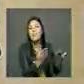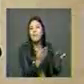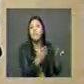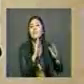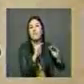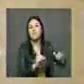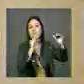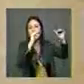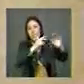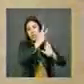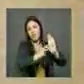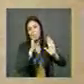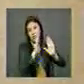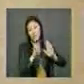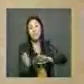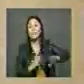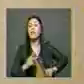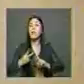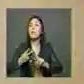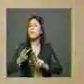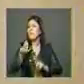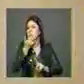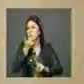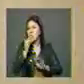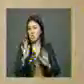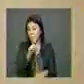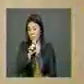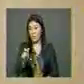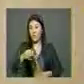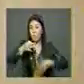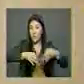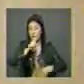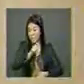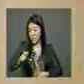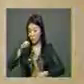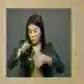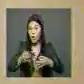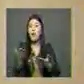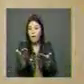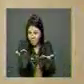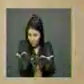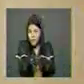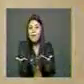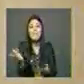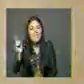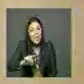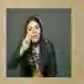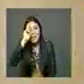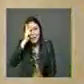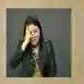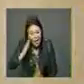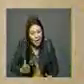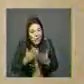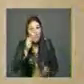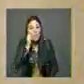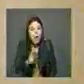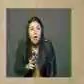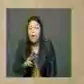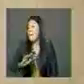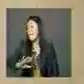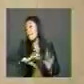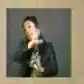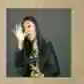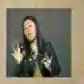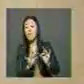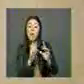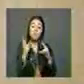Corte se declare competente. Y dos, los jueces, como todos nosotros, se equivocan. Y la historia atestigua cómo una de las mejores cortes